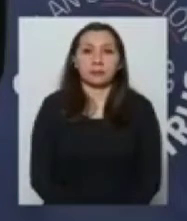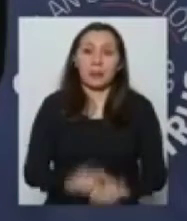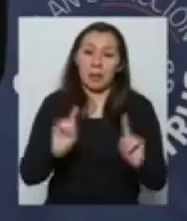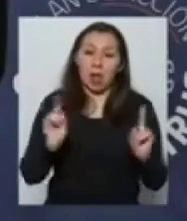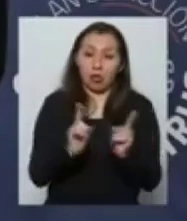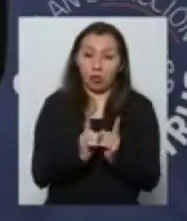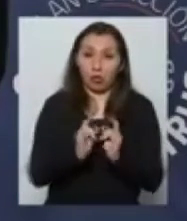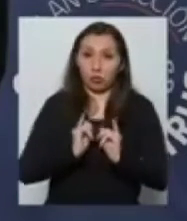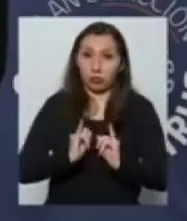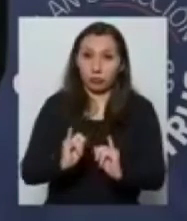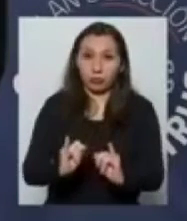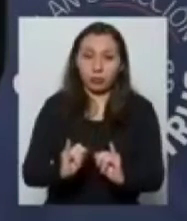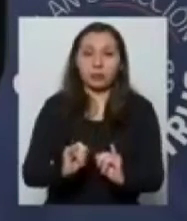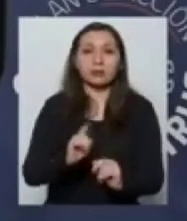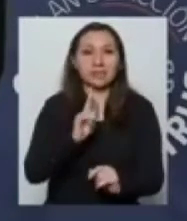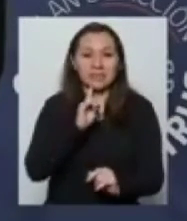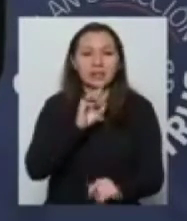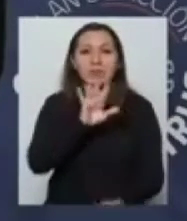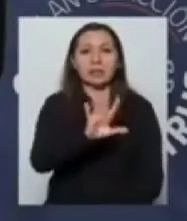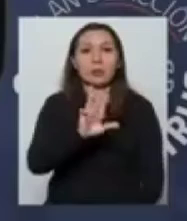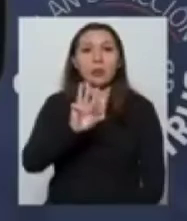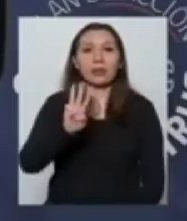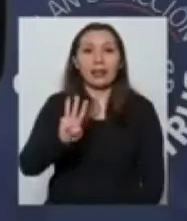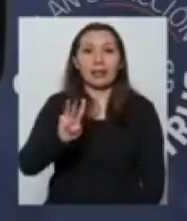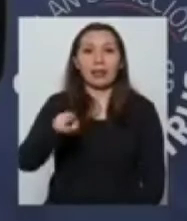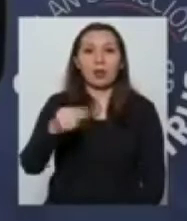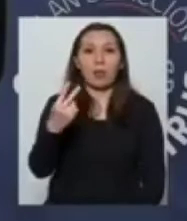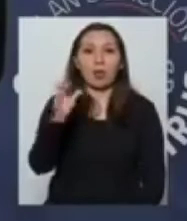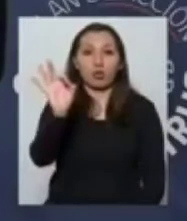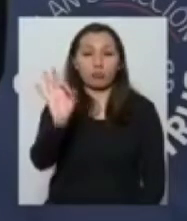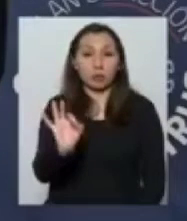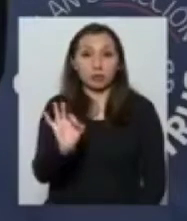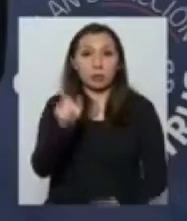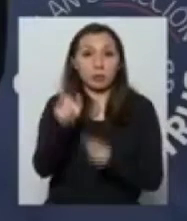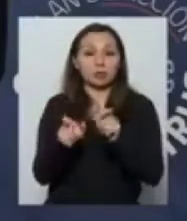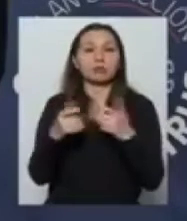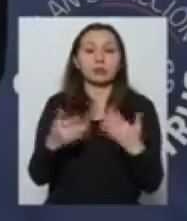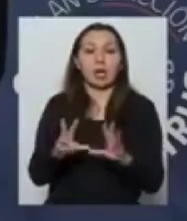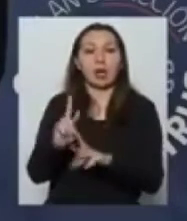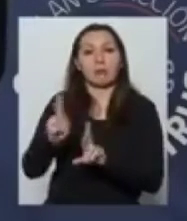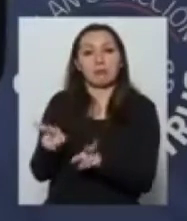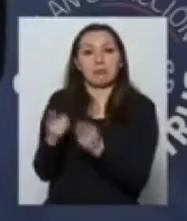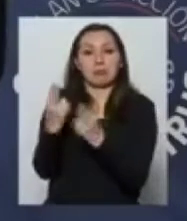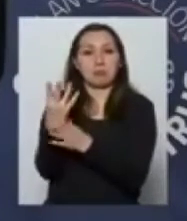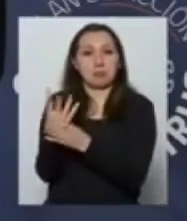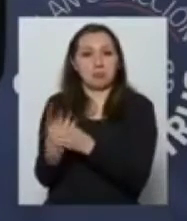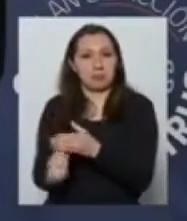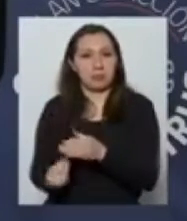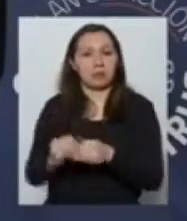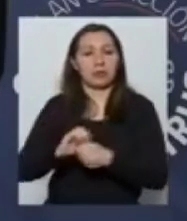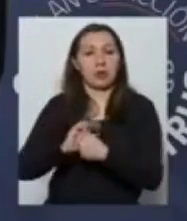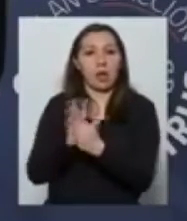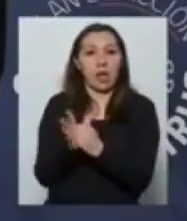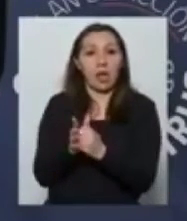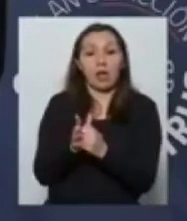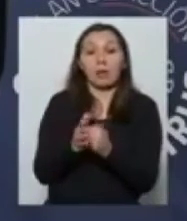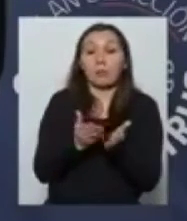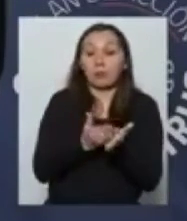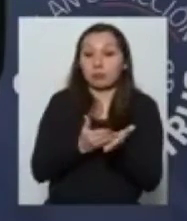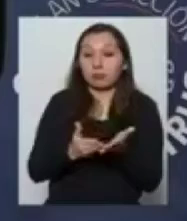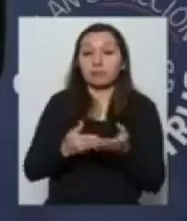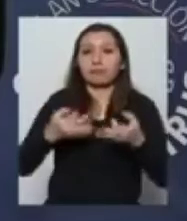para ser breve, tenemos 53,2% de las personas que ya se han recuperado de la infección, por lo